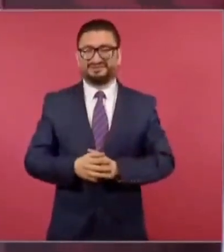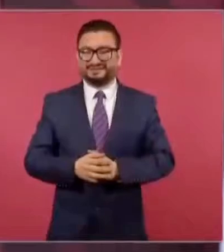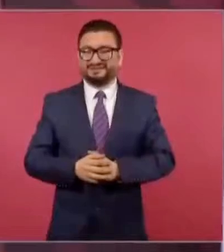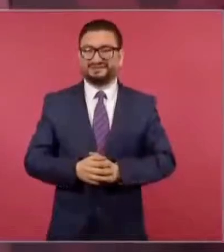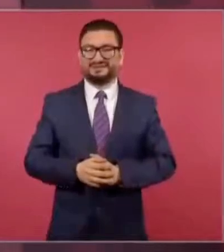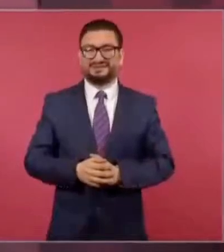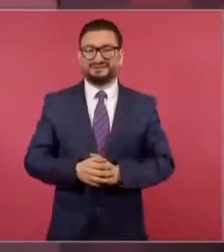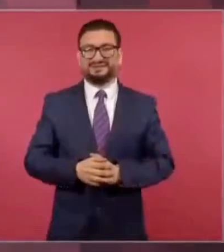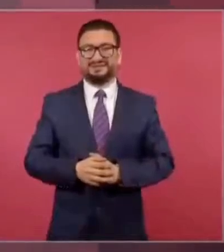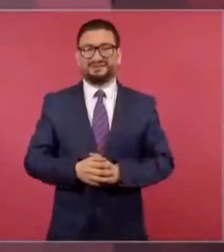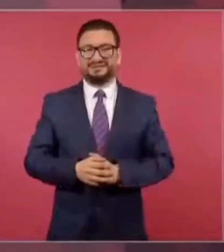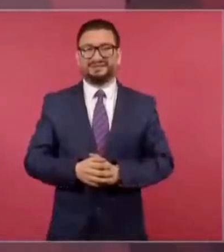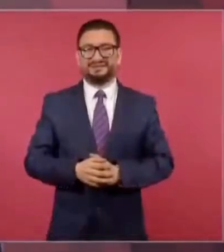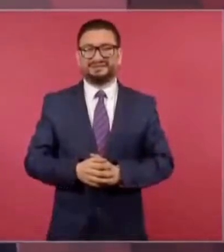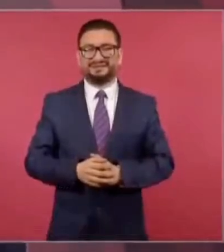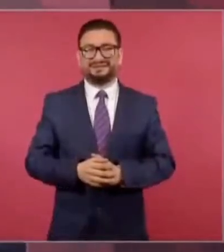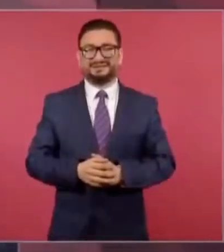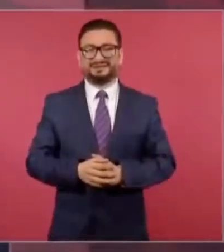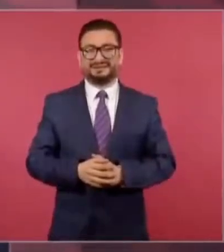que están